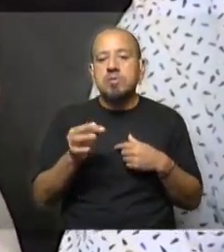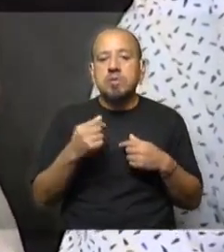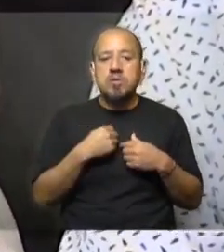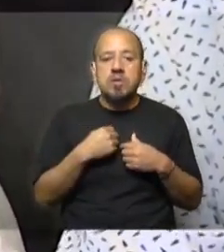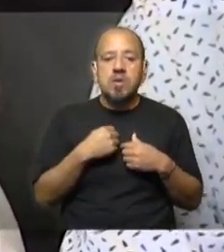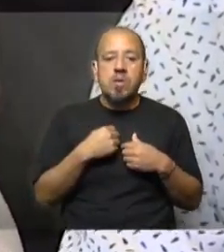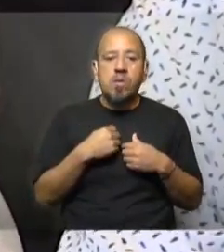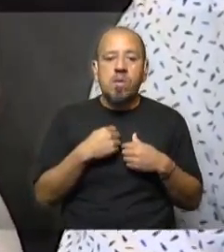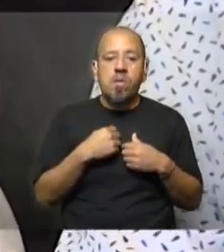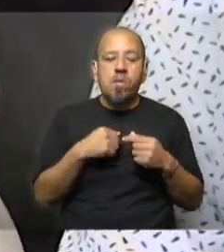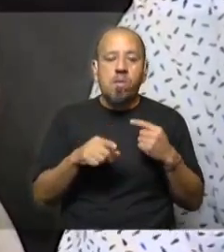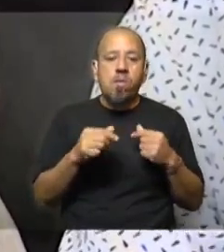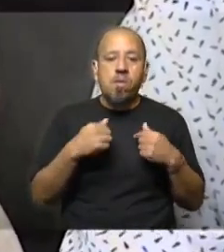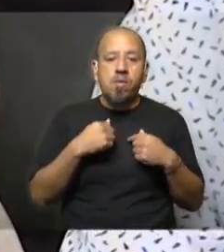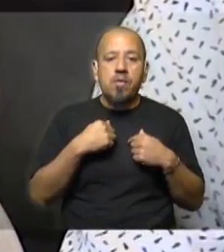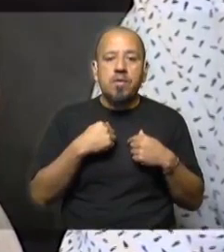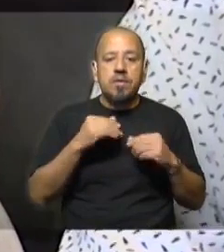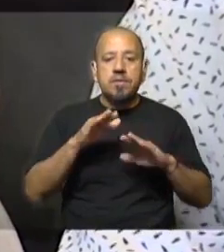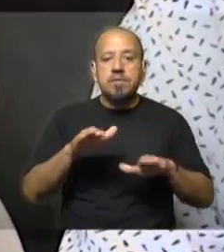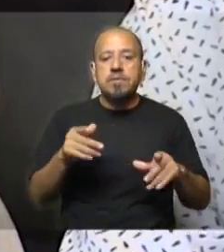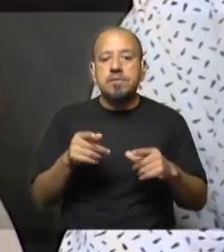sus cuentos durante toda nuestra niñez,